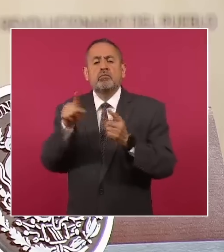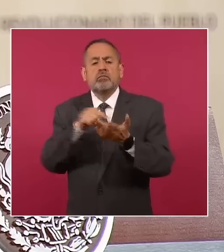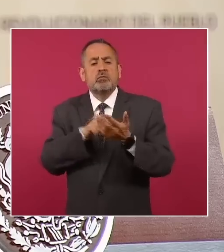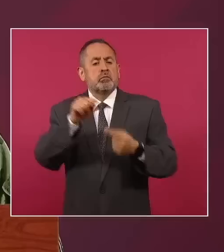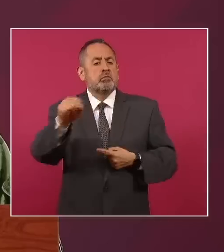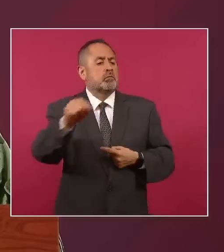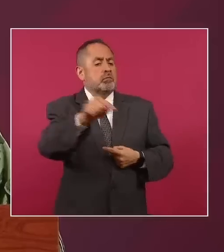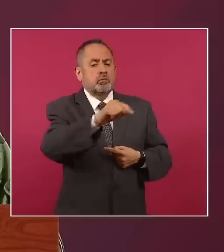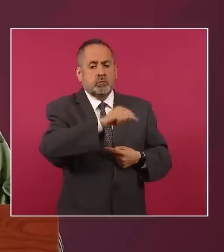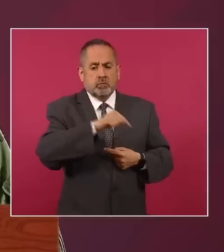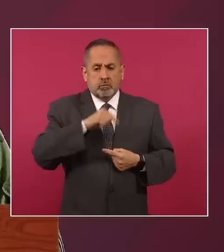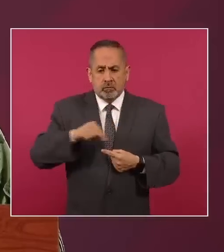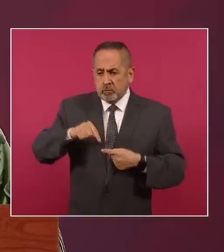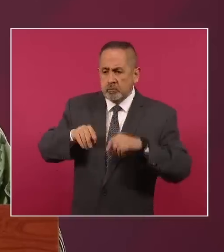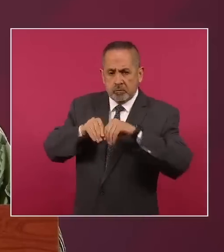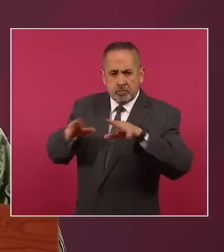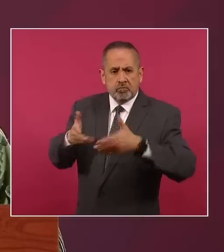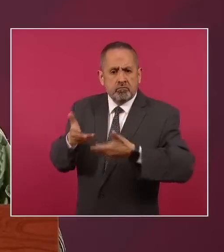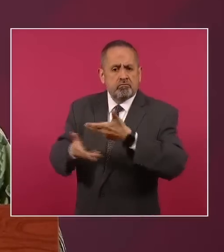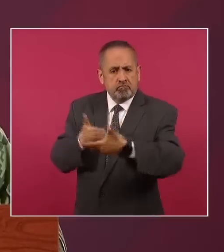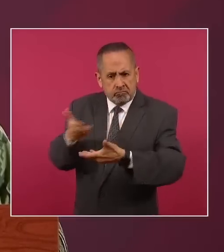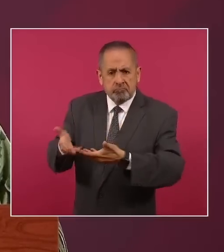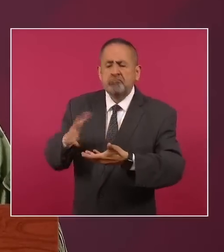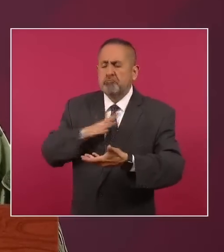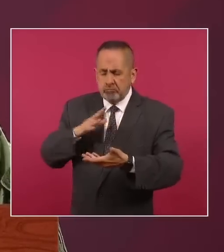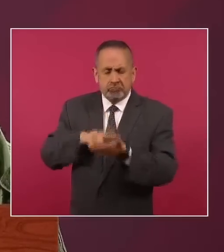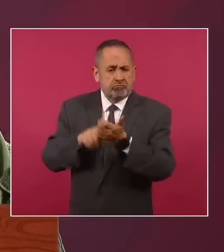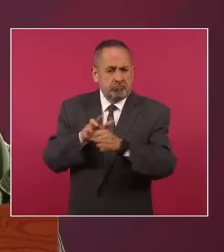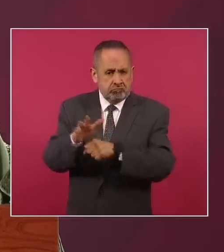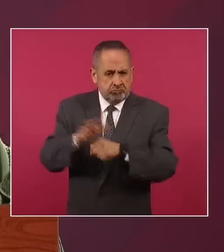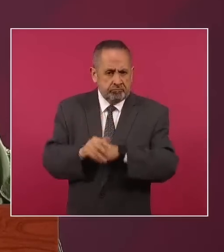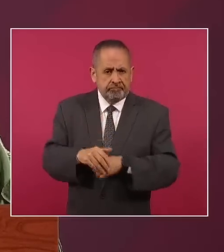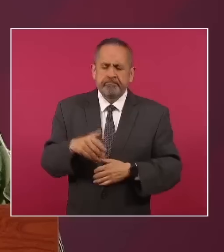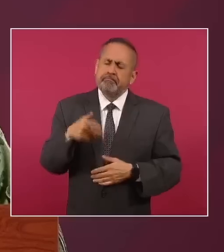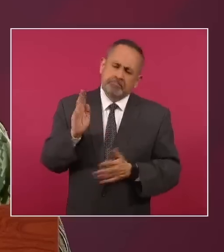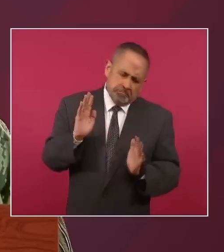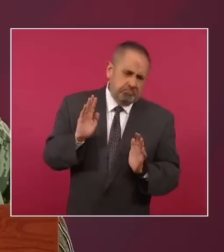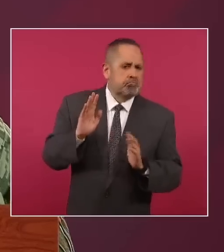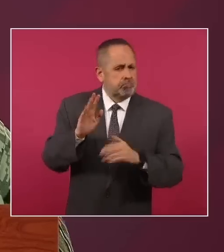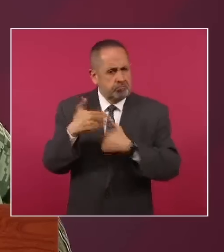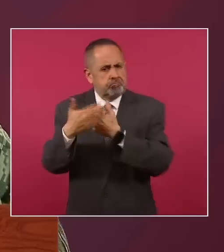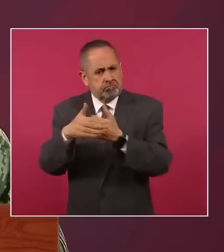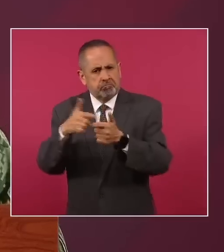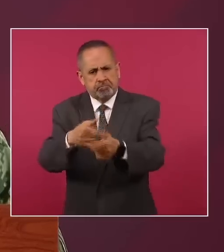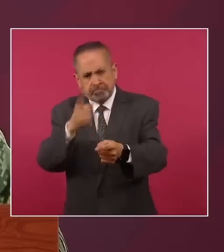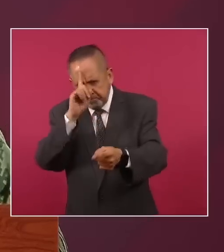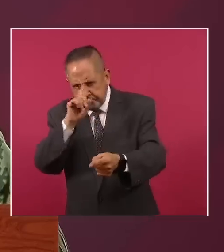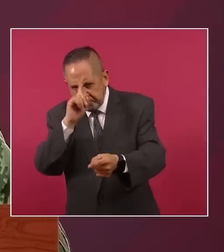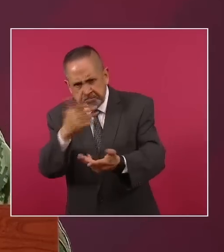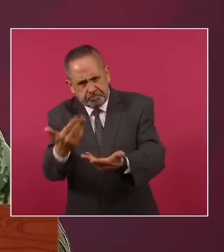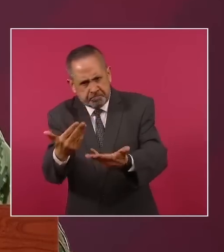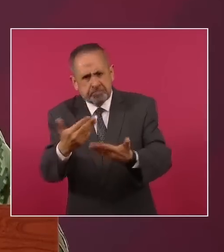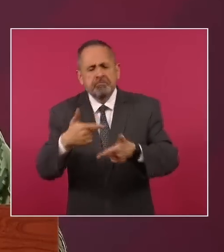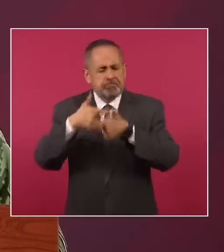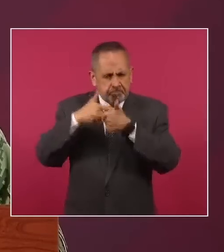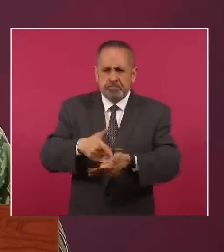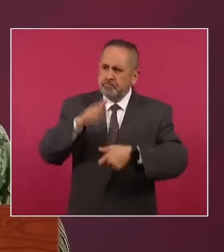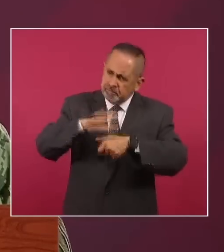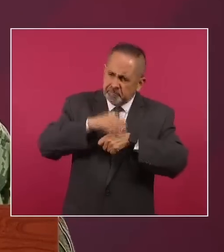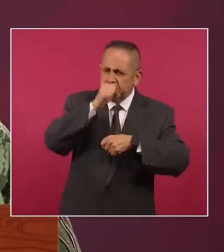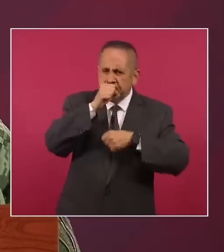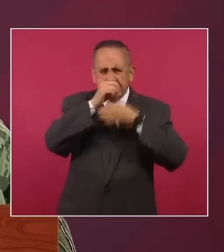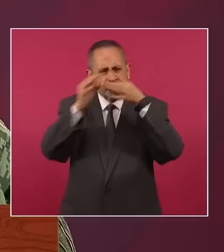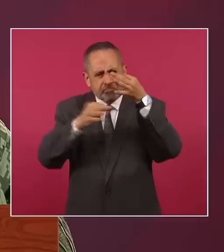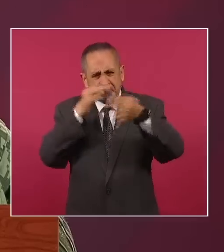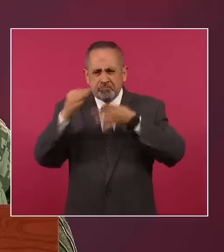y los servicios que se están dando el aeropuerto pero Seguiremos siguiendo su consejo haciendo más intensa